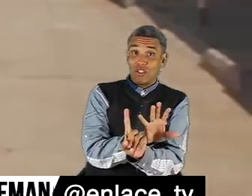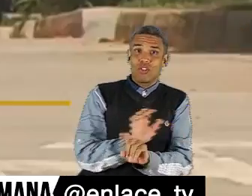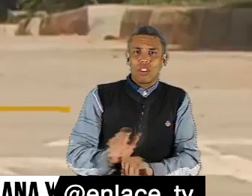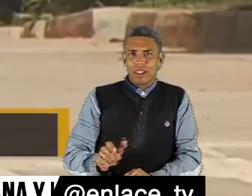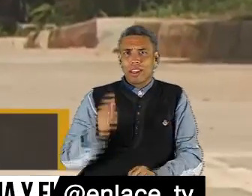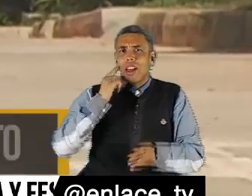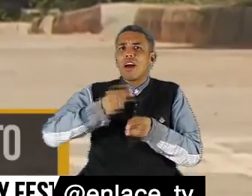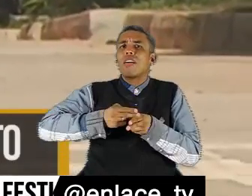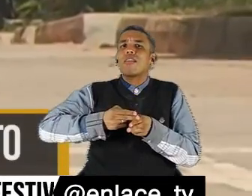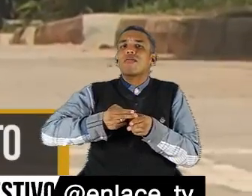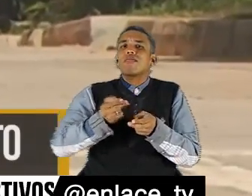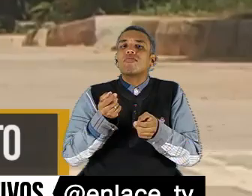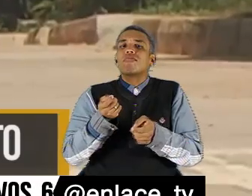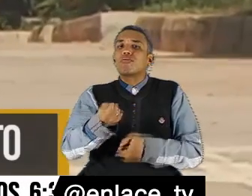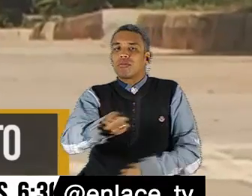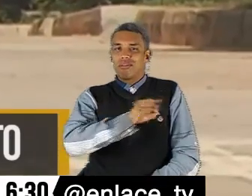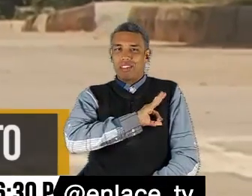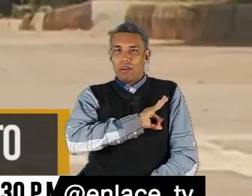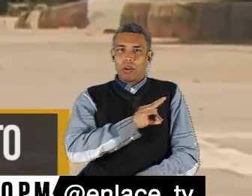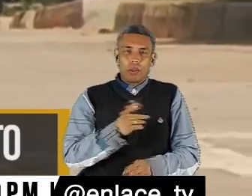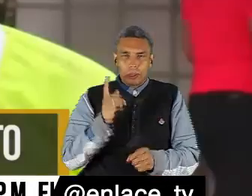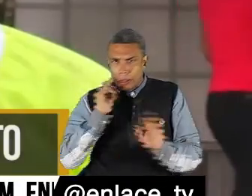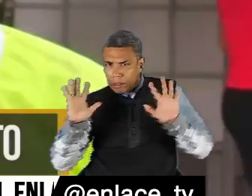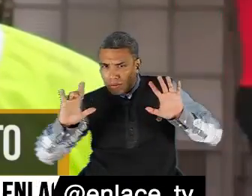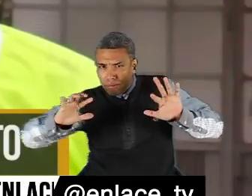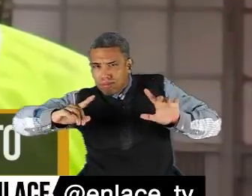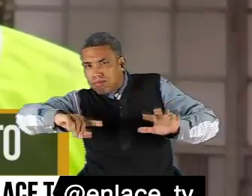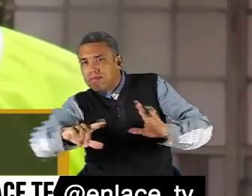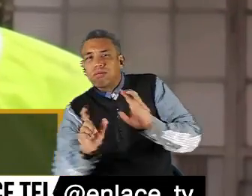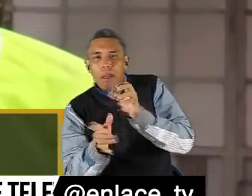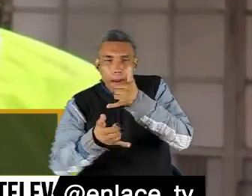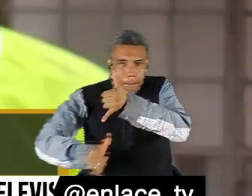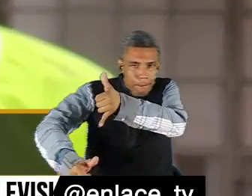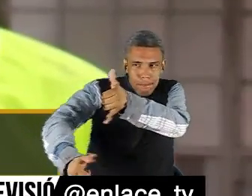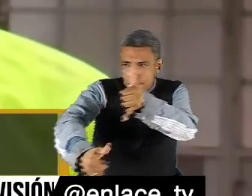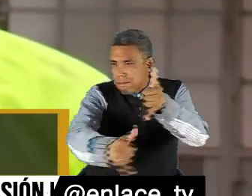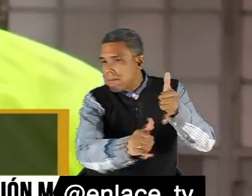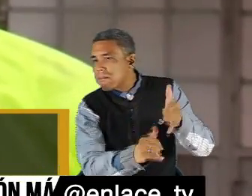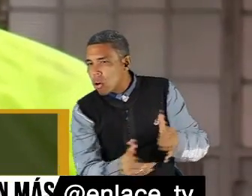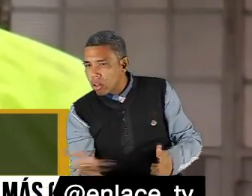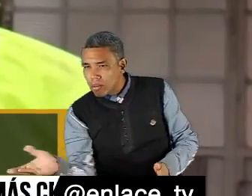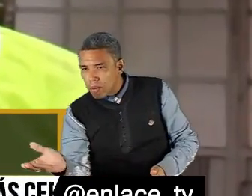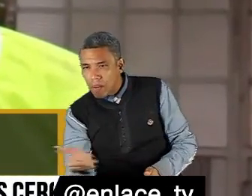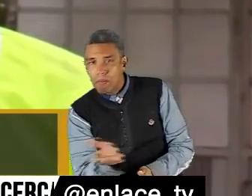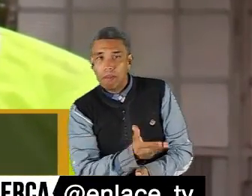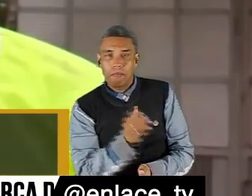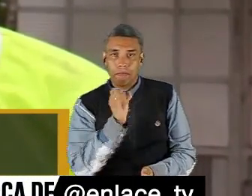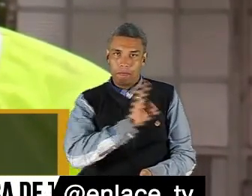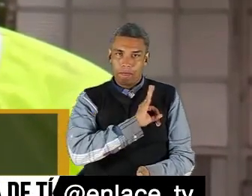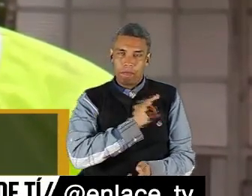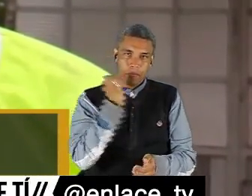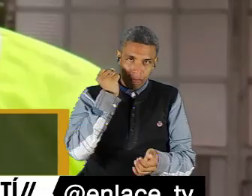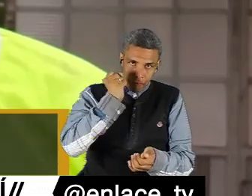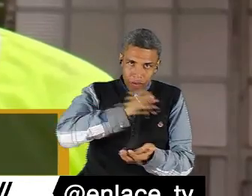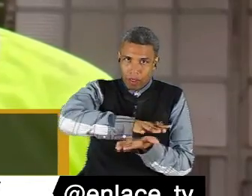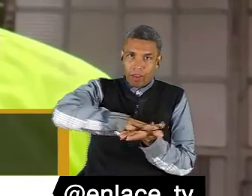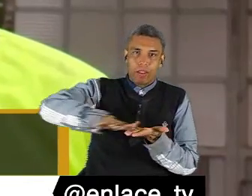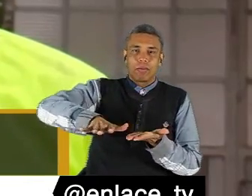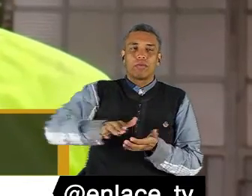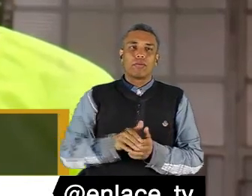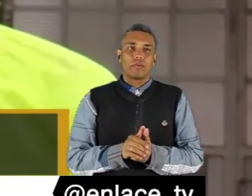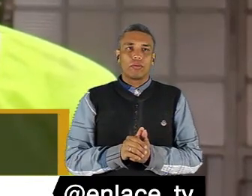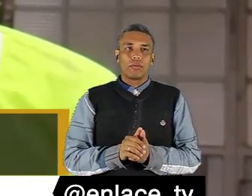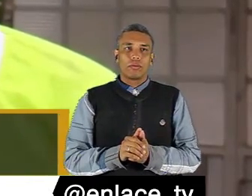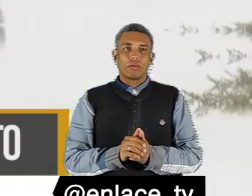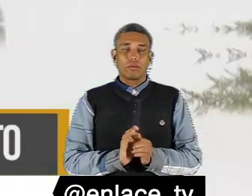desarrollará una jornada de limpieza en su entorno. Sí, la idea es que en el corregimiento El Llanito tenemos el sábado una jornada de limpieza, o sea, aseo en